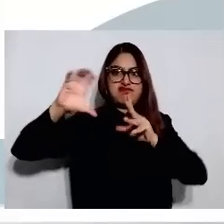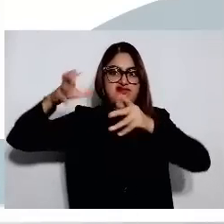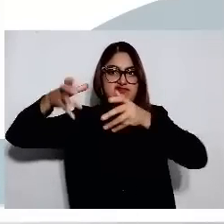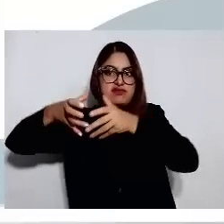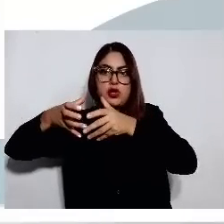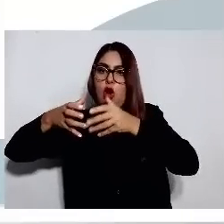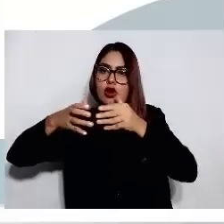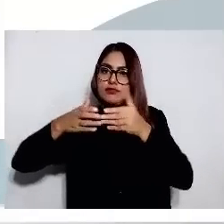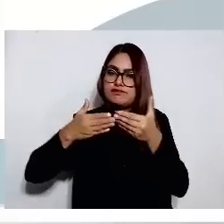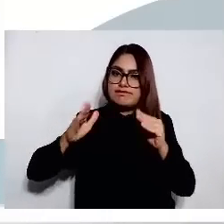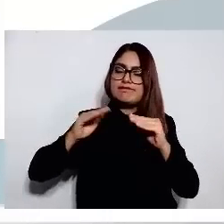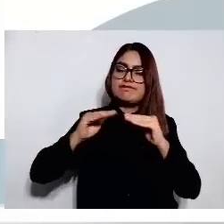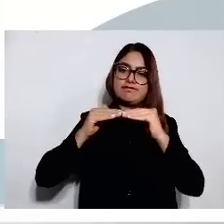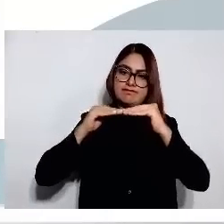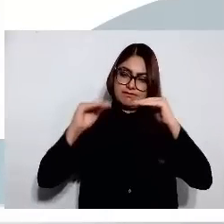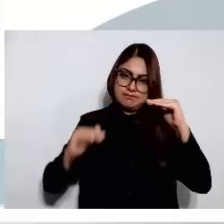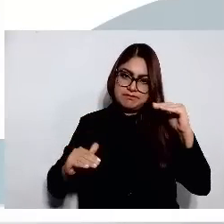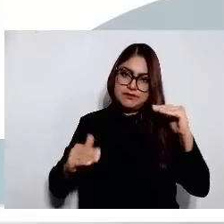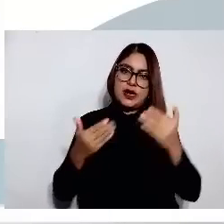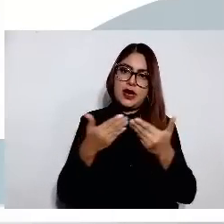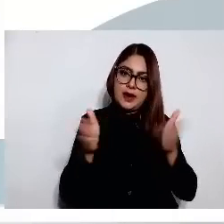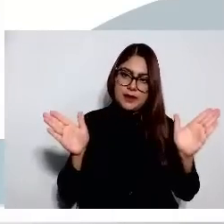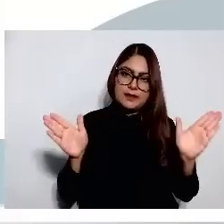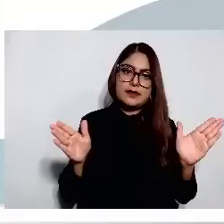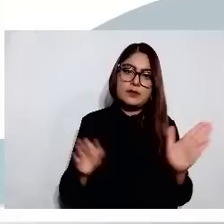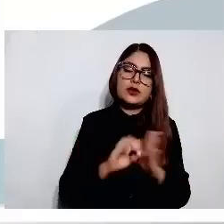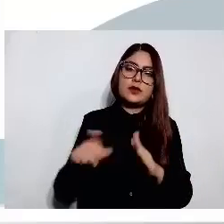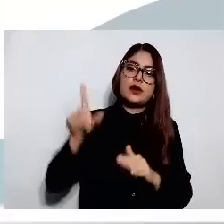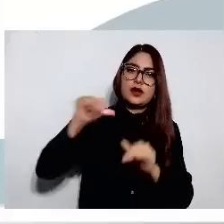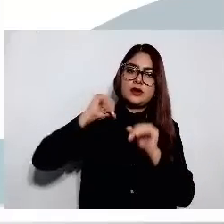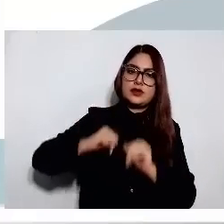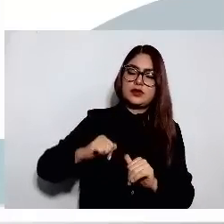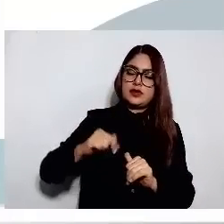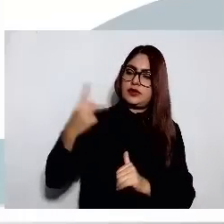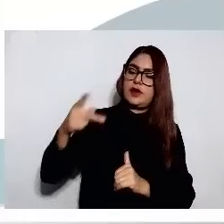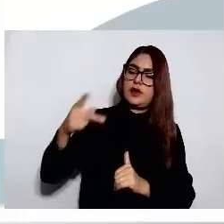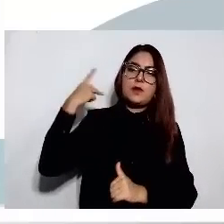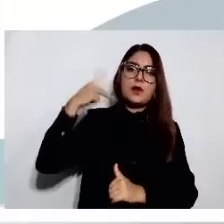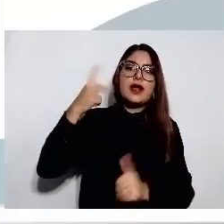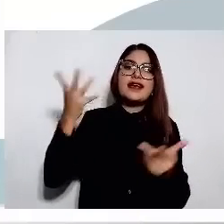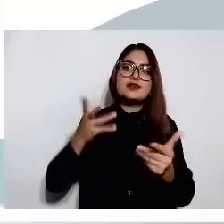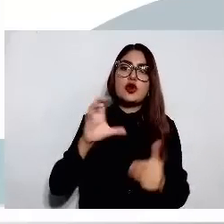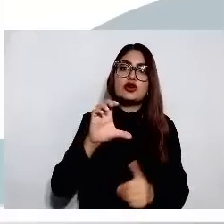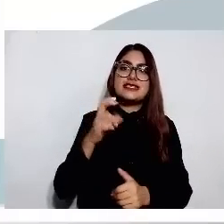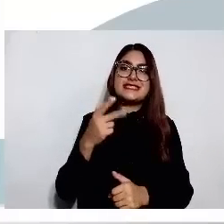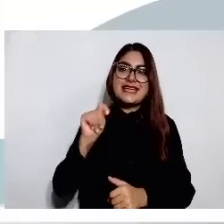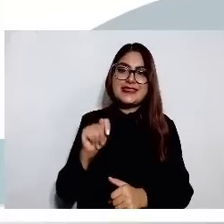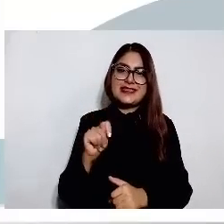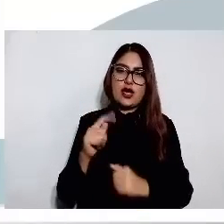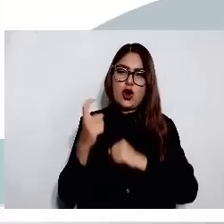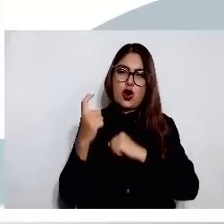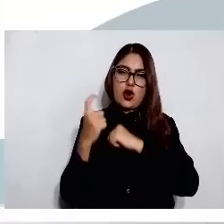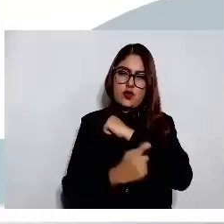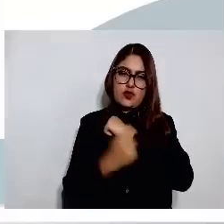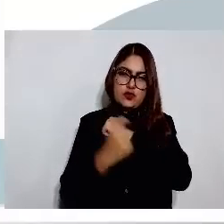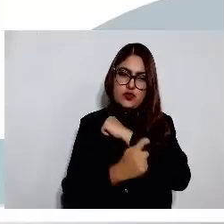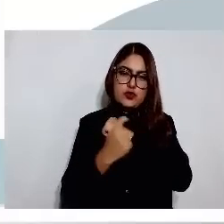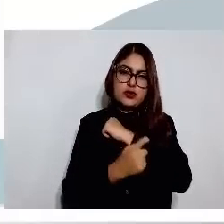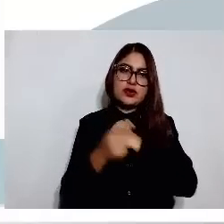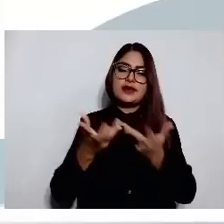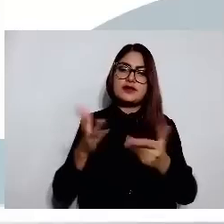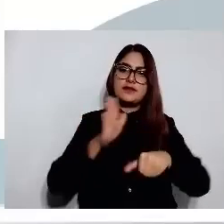Por ejemplo, el Poder Judicial de Puebla desarrolló un chatbot para poder informarle a las mujeres que había un programa de